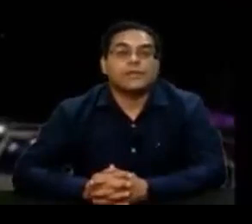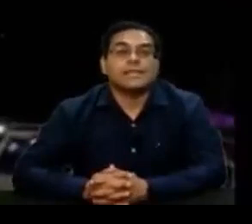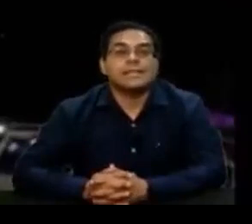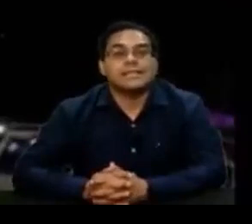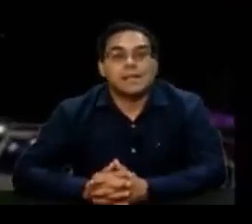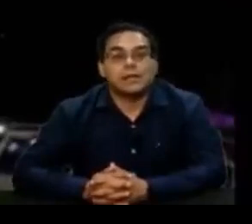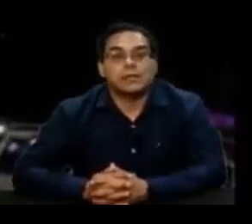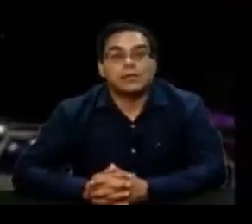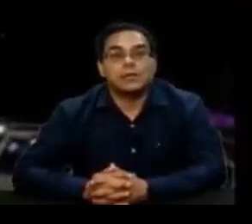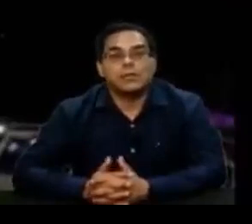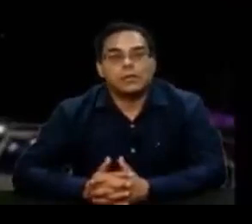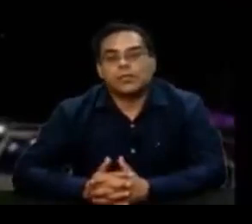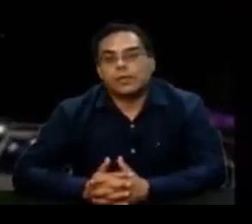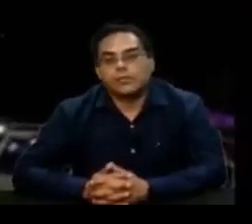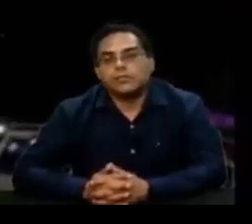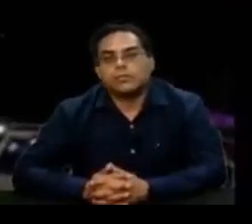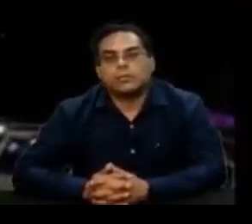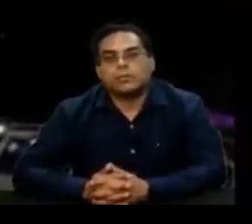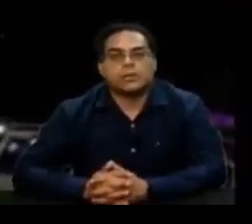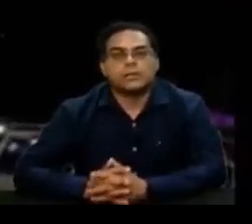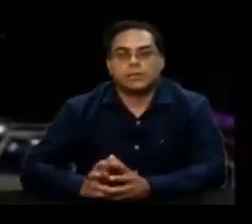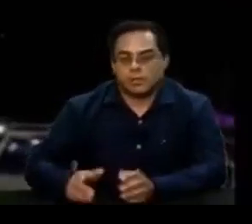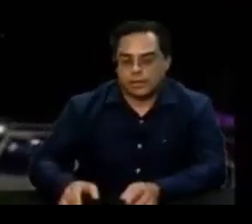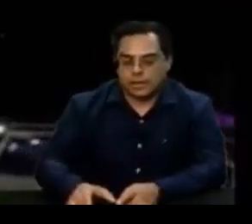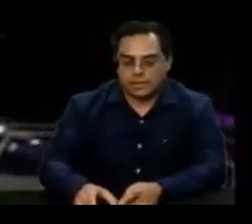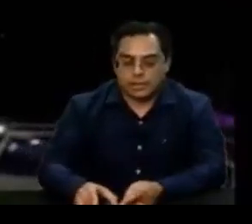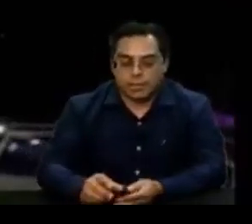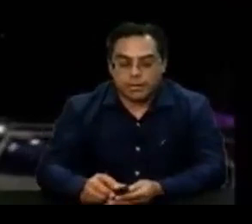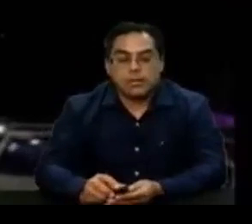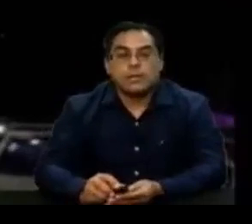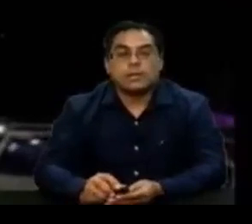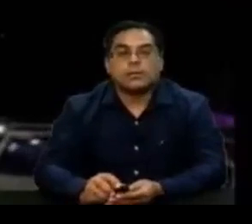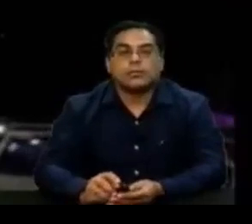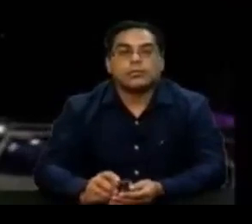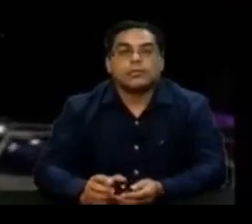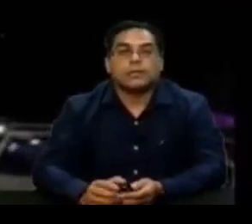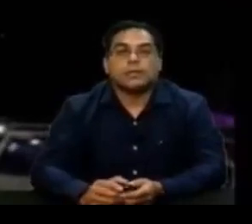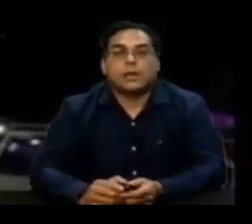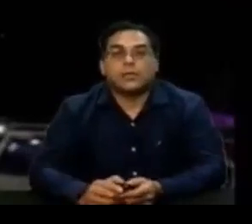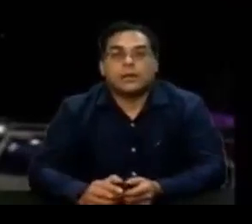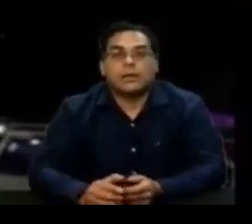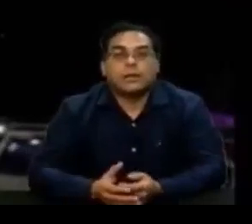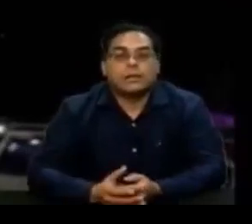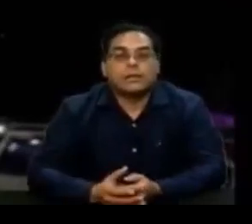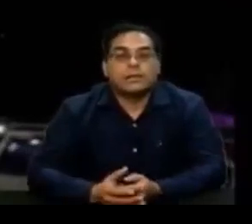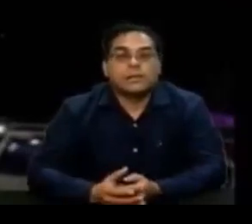sea necesario. ¿Por qué? Porque hay muchos centros de crecimiento en la cara. Sin embargo, tenemos niños que tienen trauma